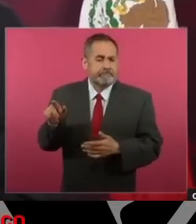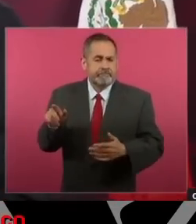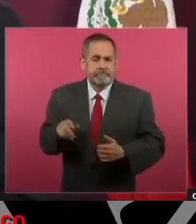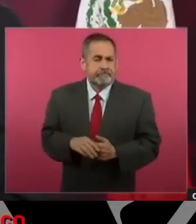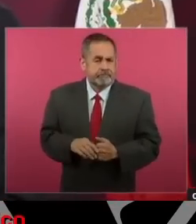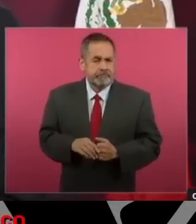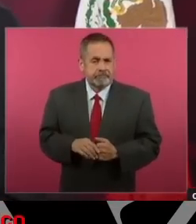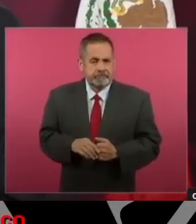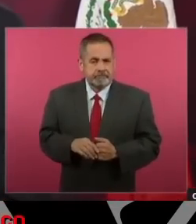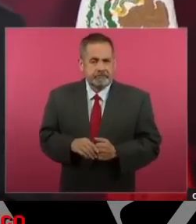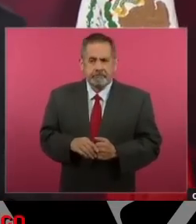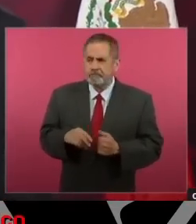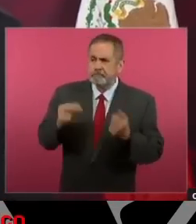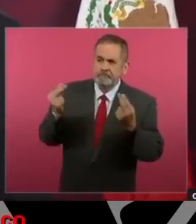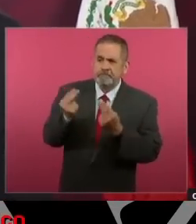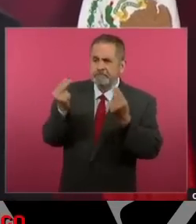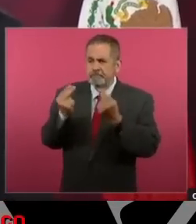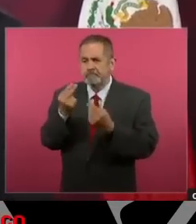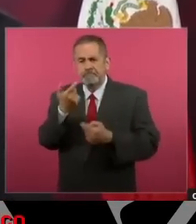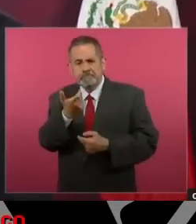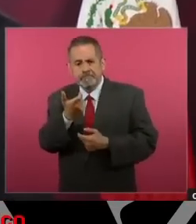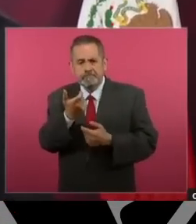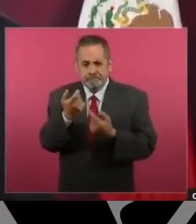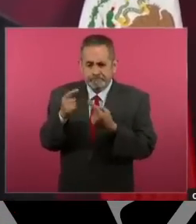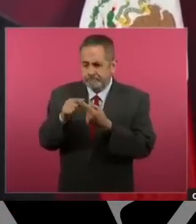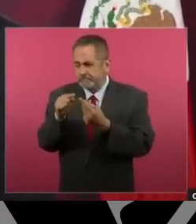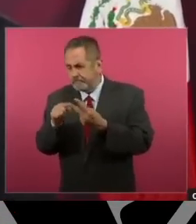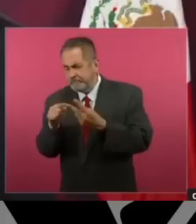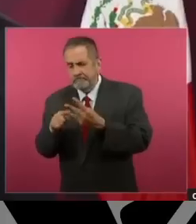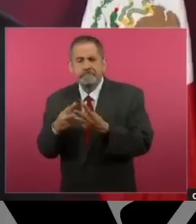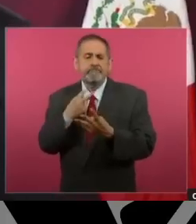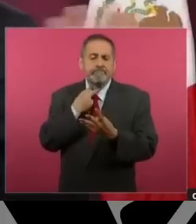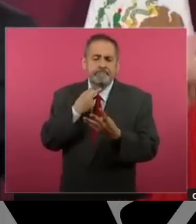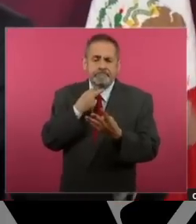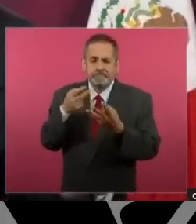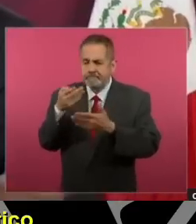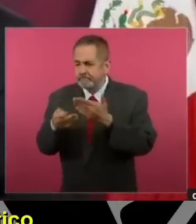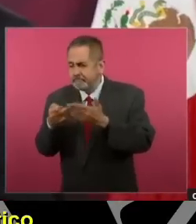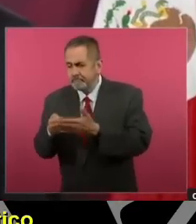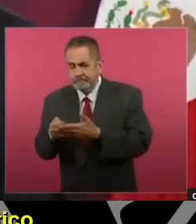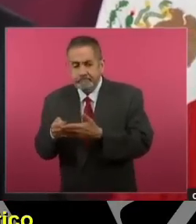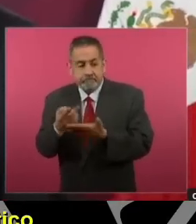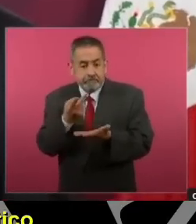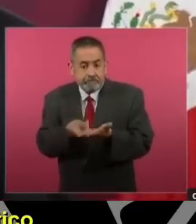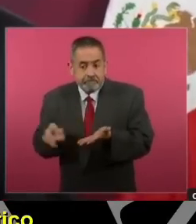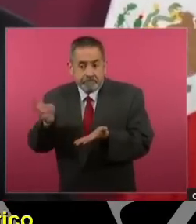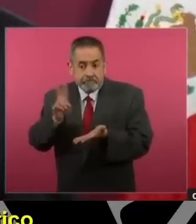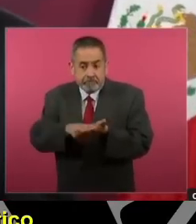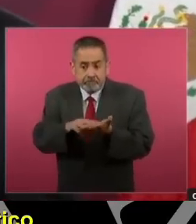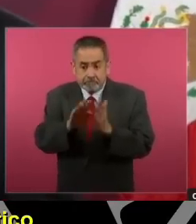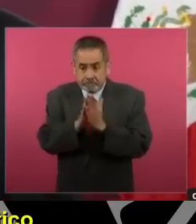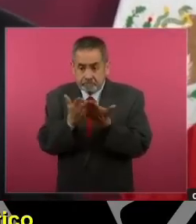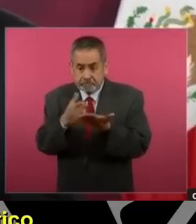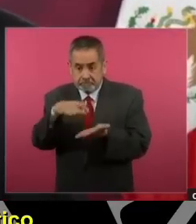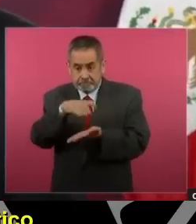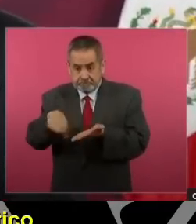tiene muchas necesidades económicas Y cómo va a comprar los libros